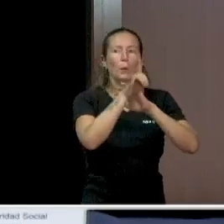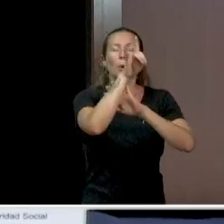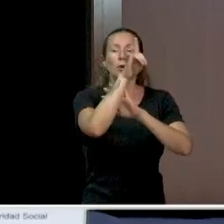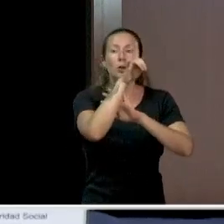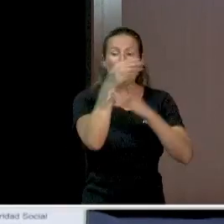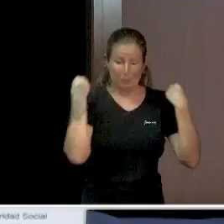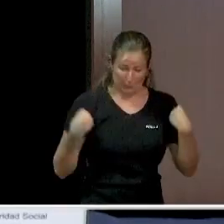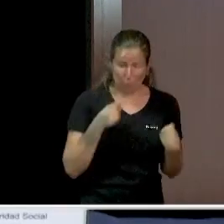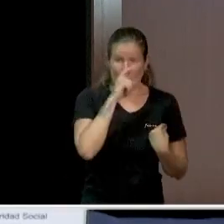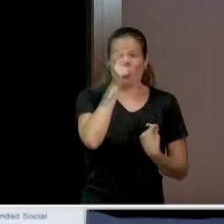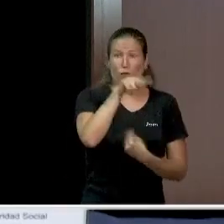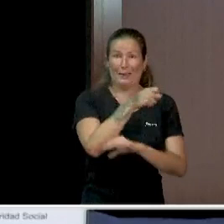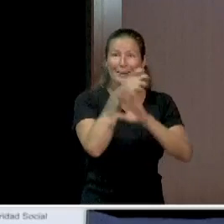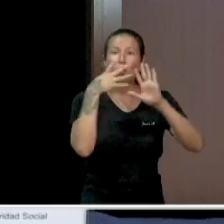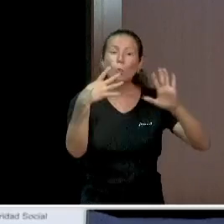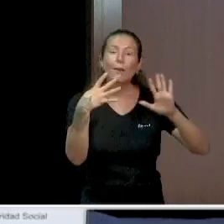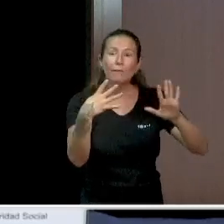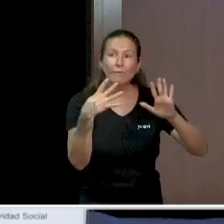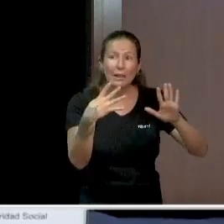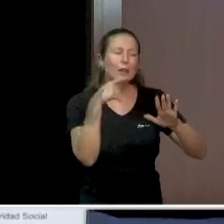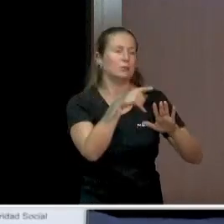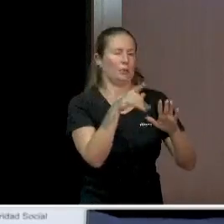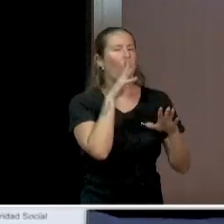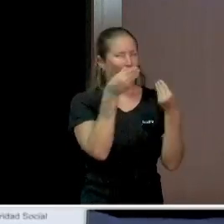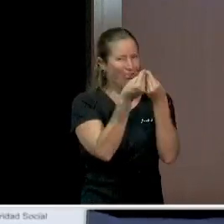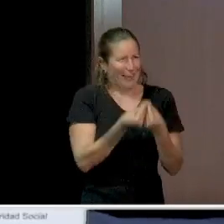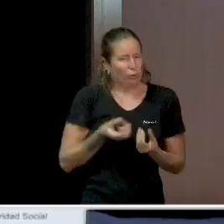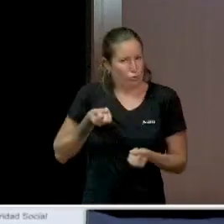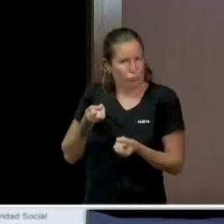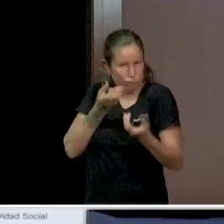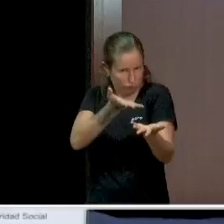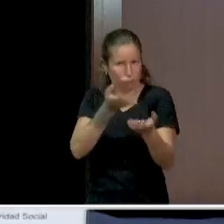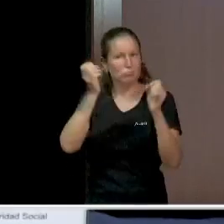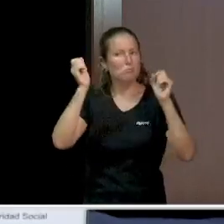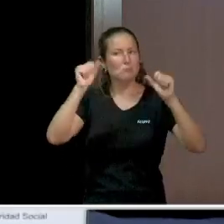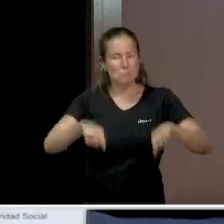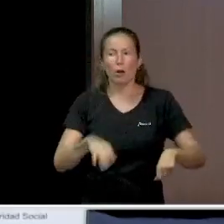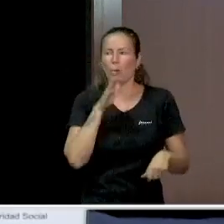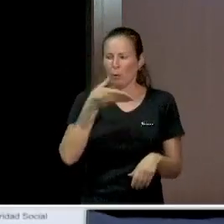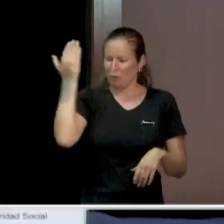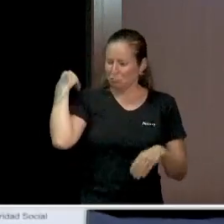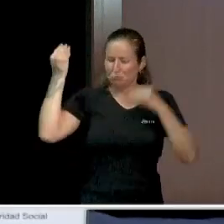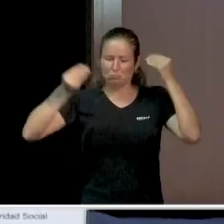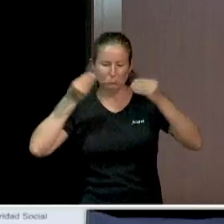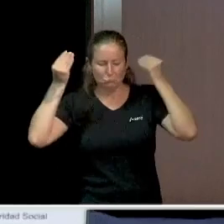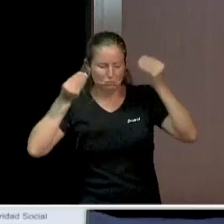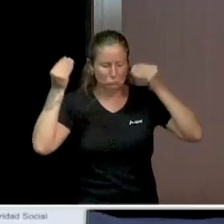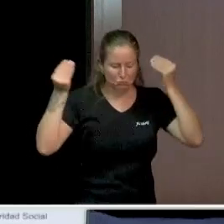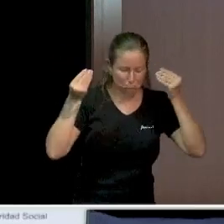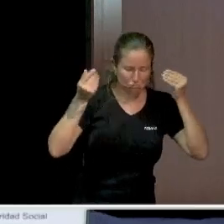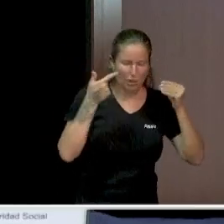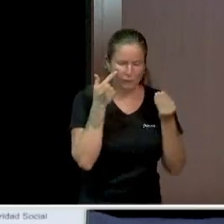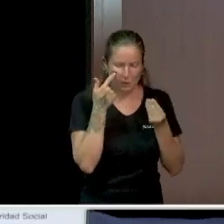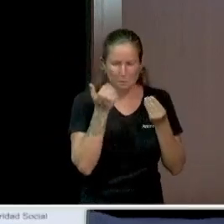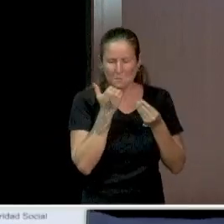año 2019 cuyas cifras les voy a presentar aquí porque me estuve planteando si traerles